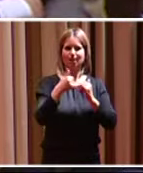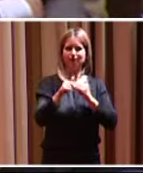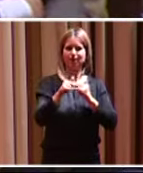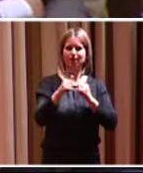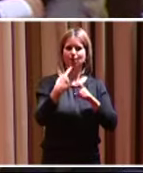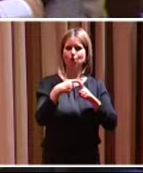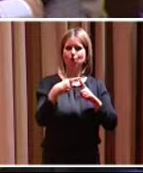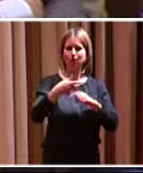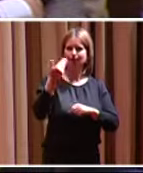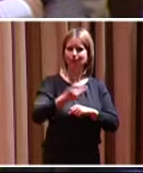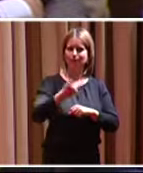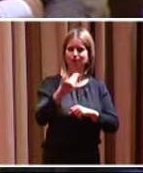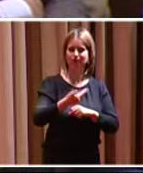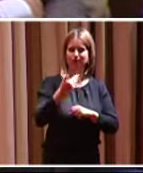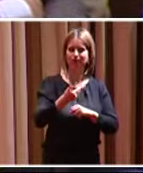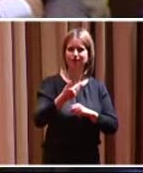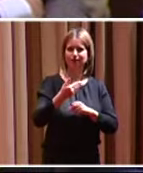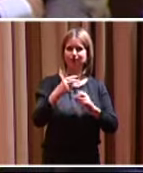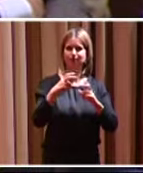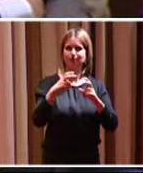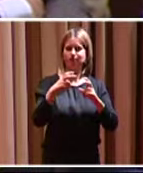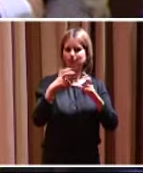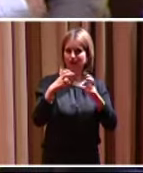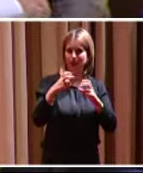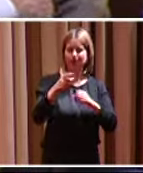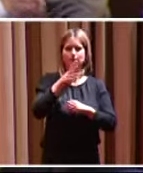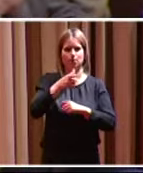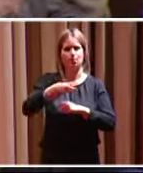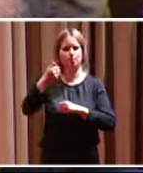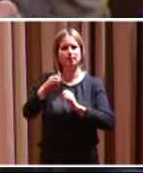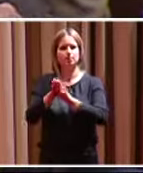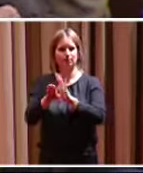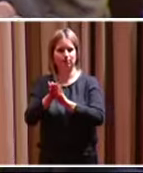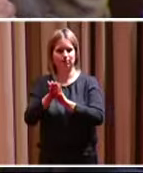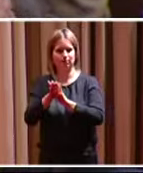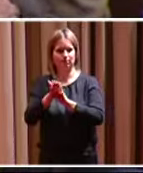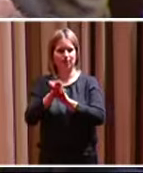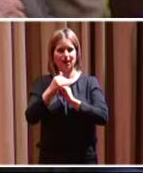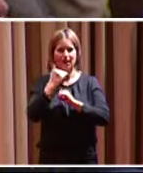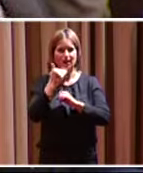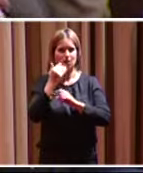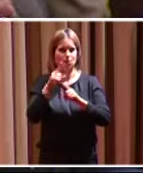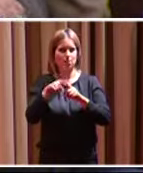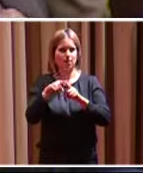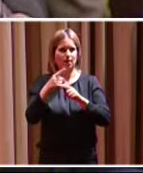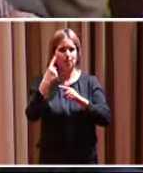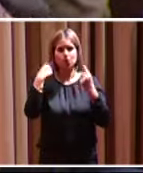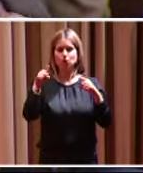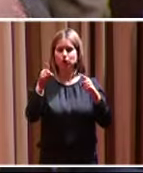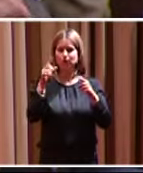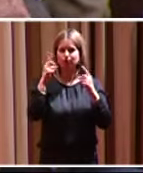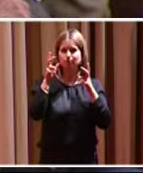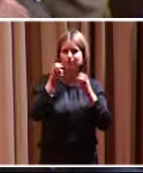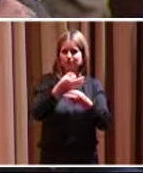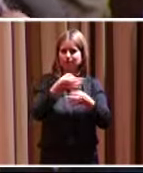reside en la perseverancia. Para que una pieza sinfónica suene perfecta, todos